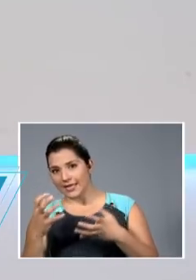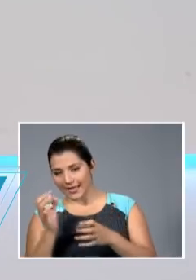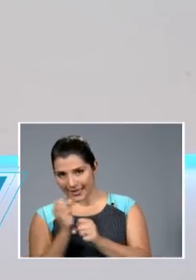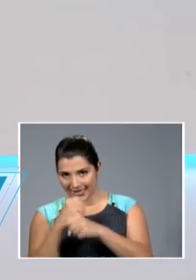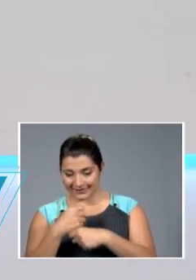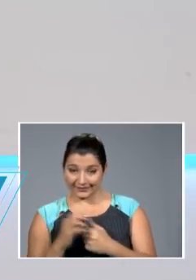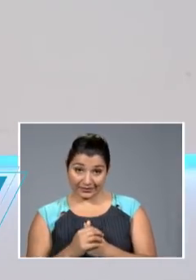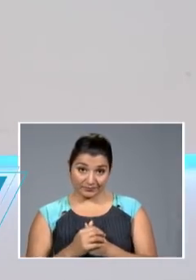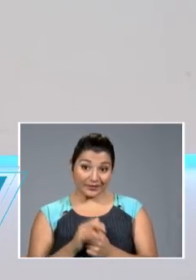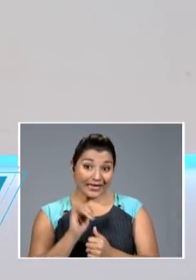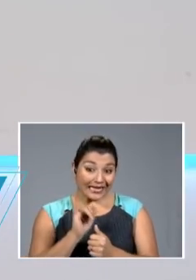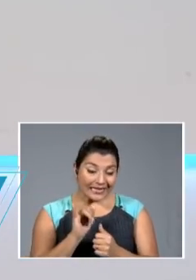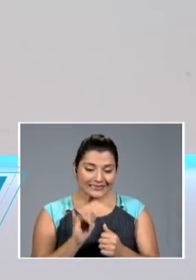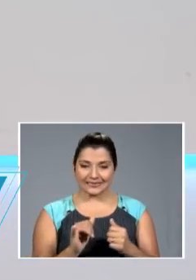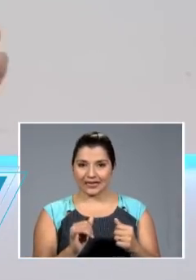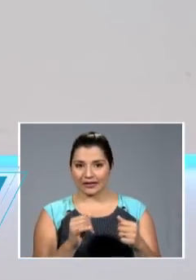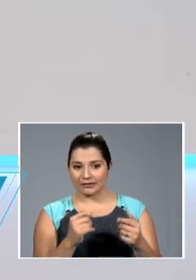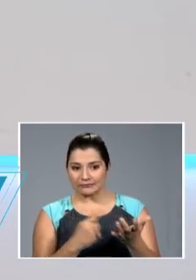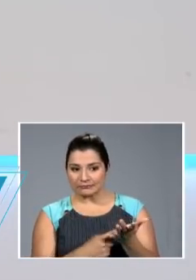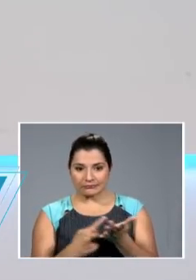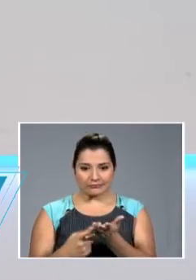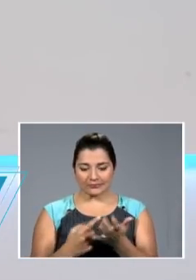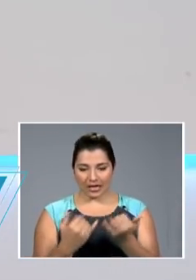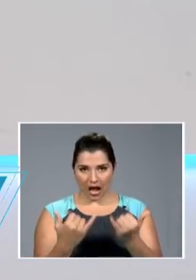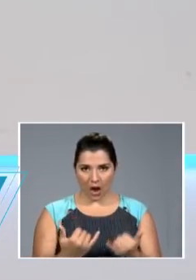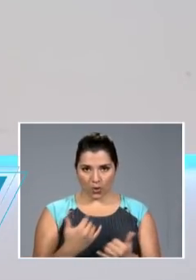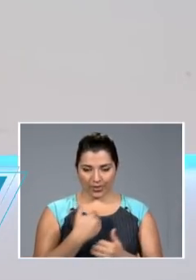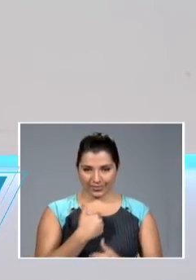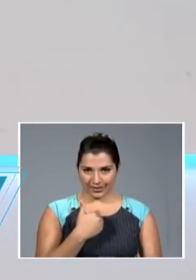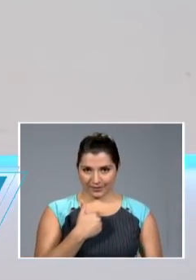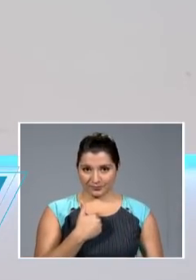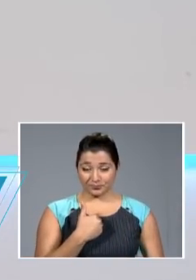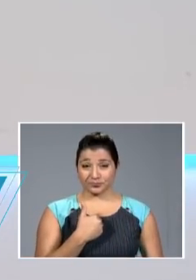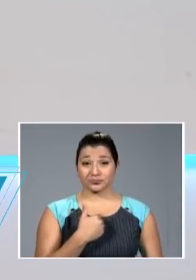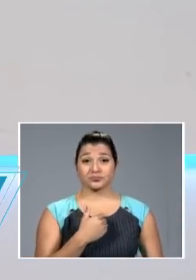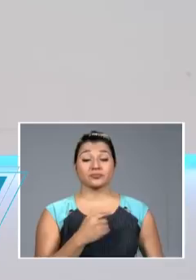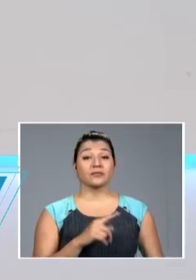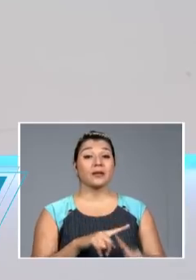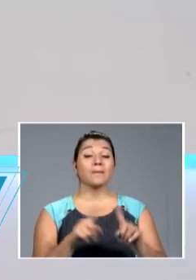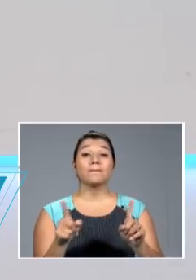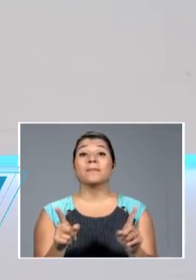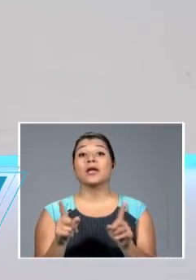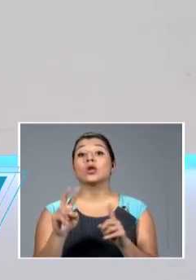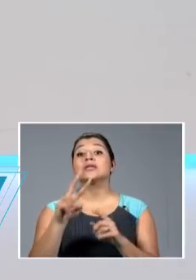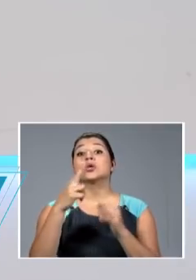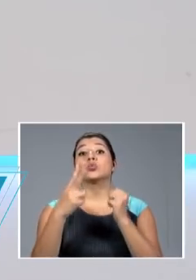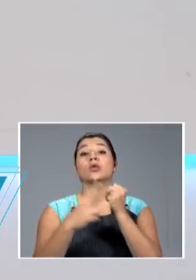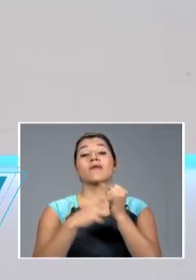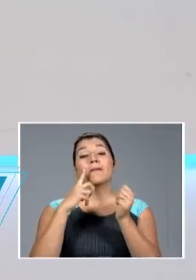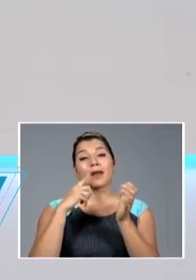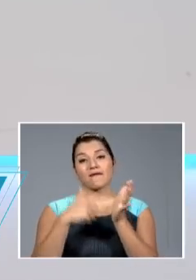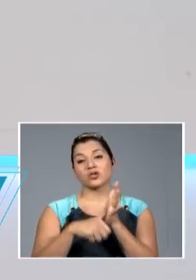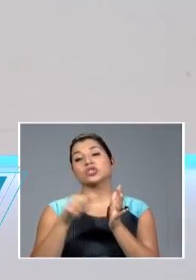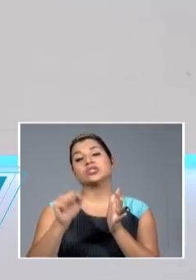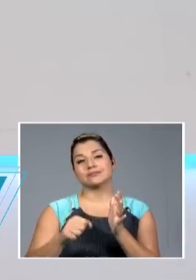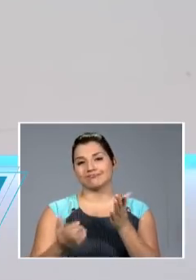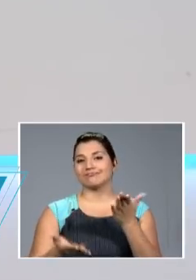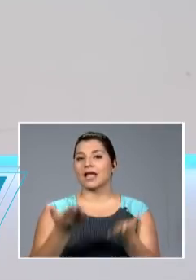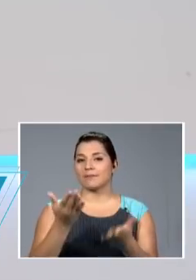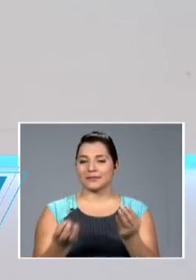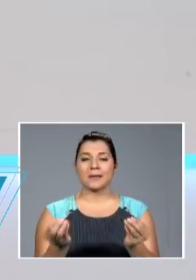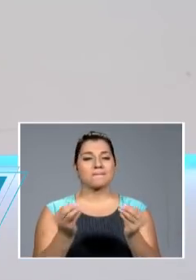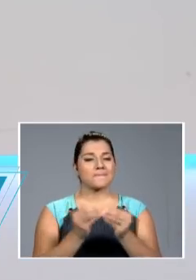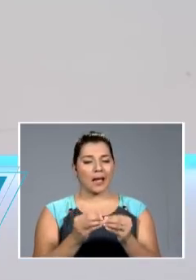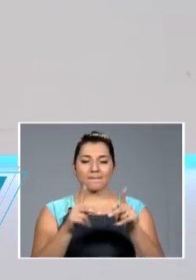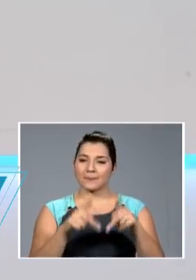gran disyuntiva en que estamos. Pero ciertamente en una segunda ronda posiblemente el abstencionismo es mayor. Y eso hace que